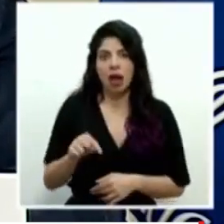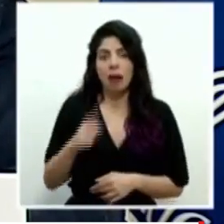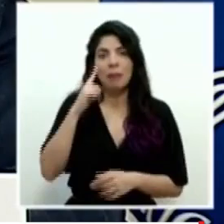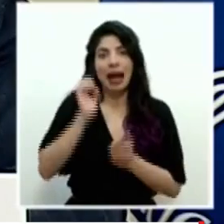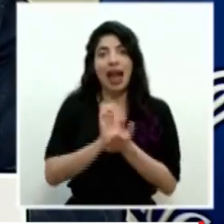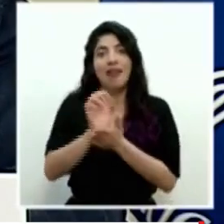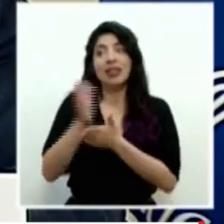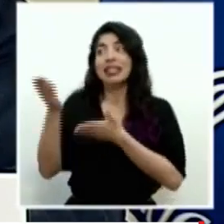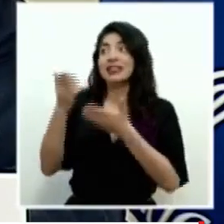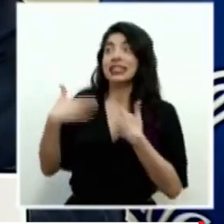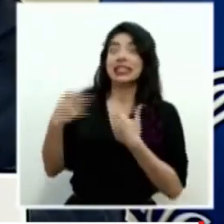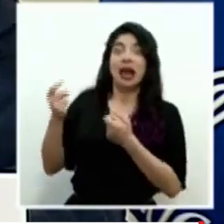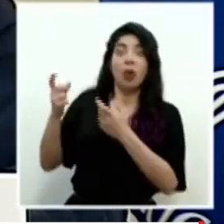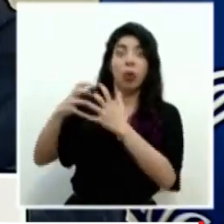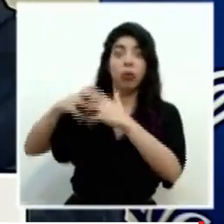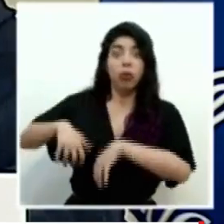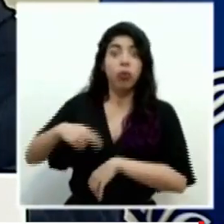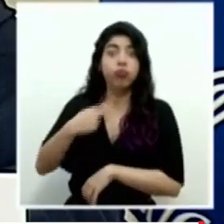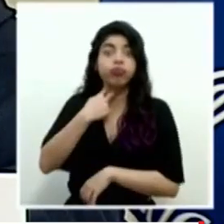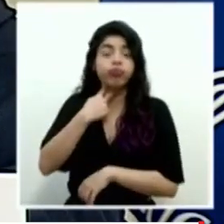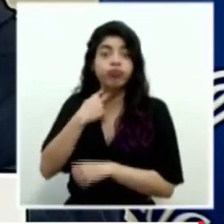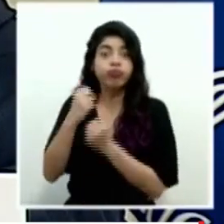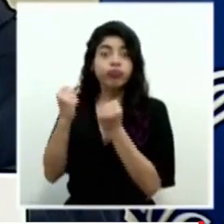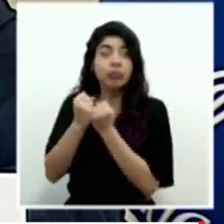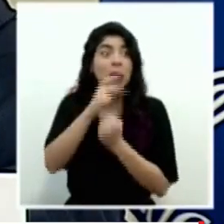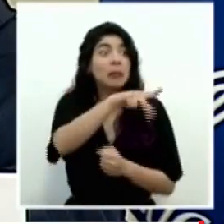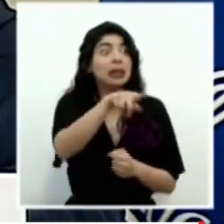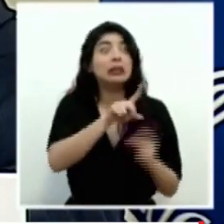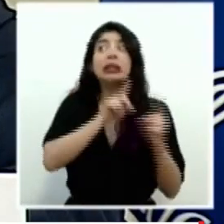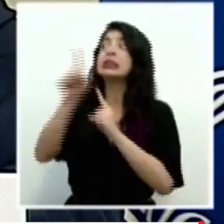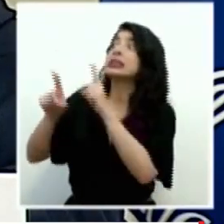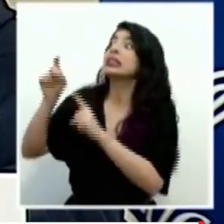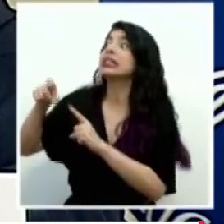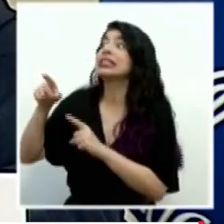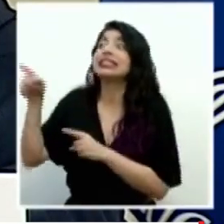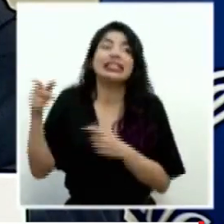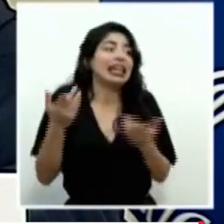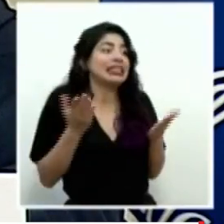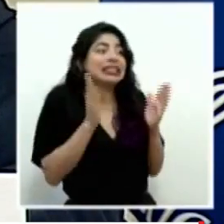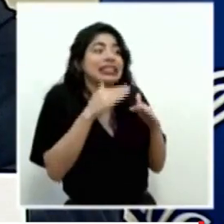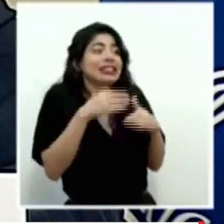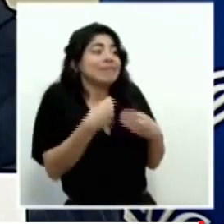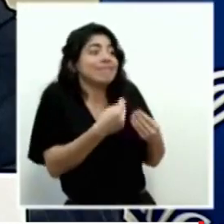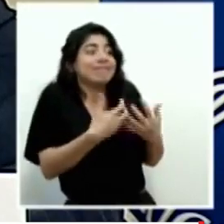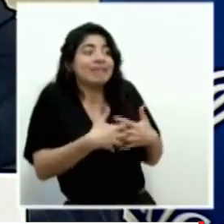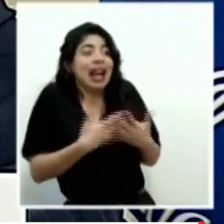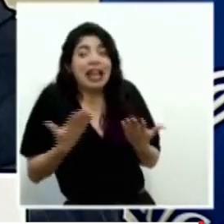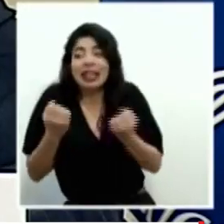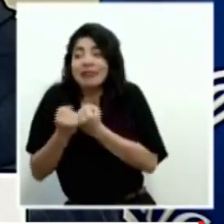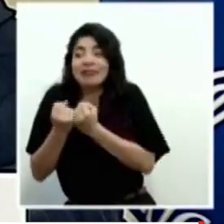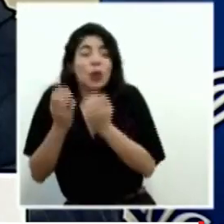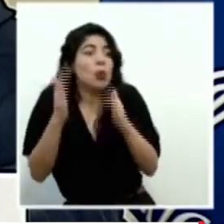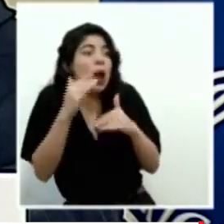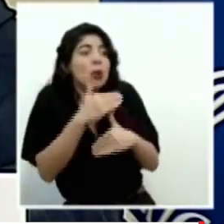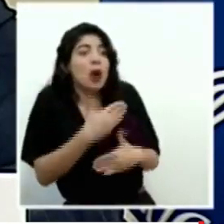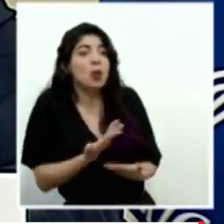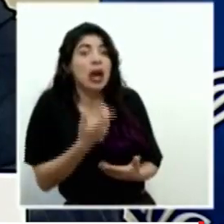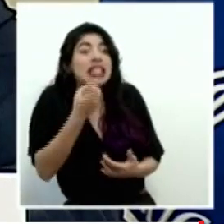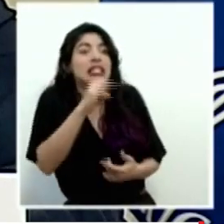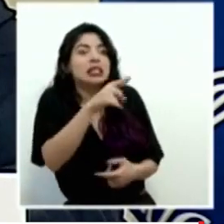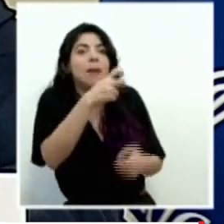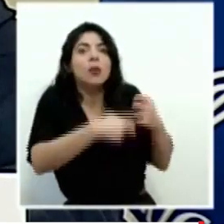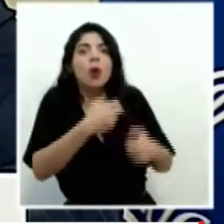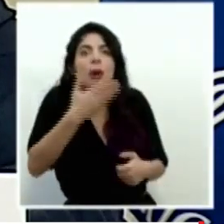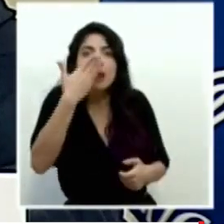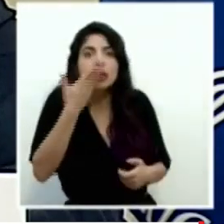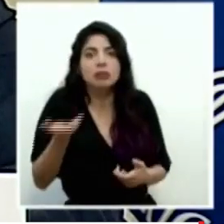al colapso de los servicios de salud y haya gente que cuando lo vaya a necesitar no vaya a poder tener su respirador artificial si fuera que tiene un problema